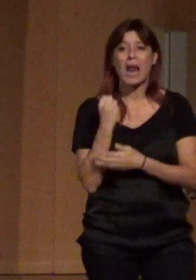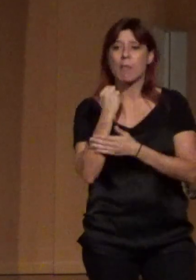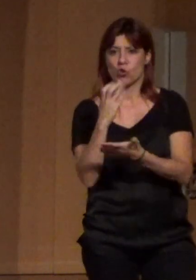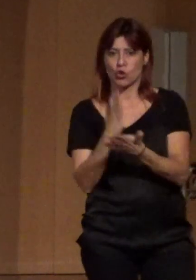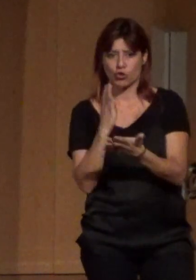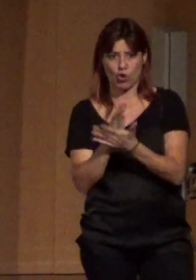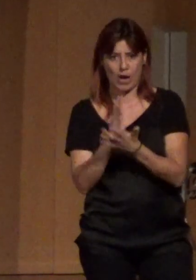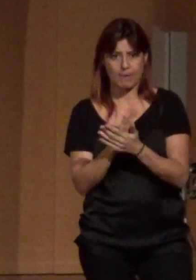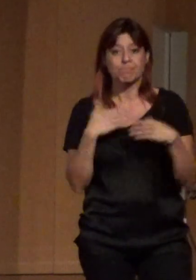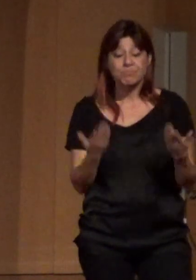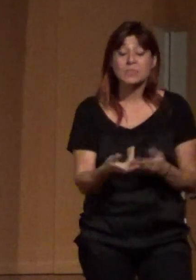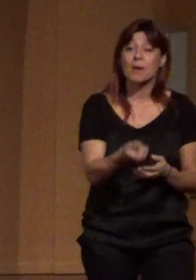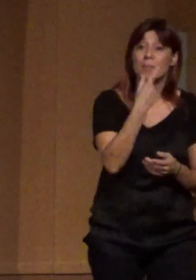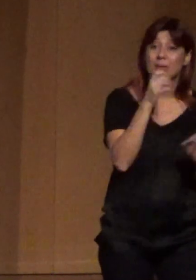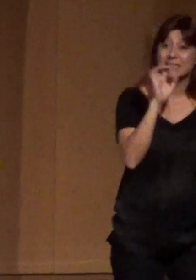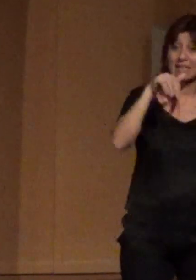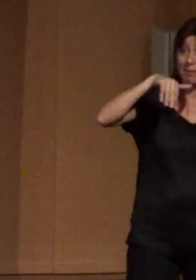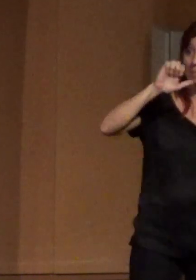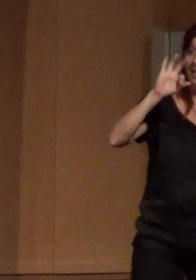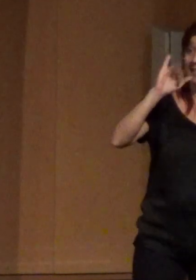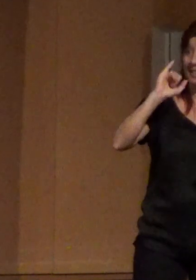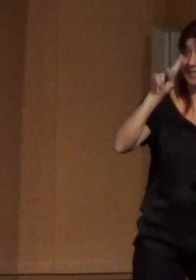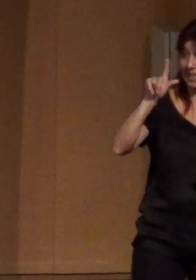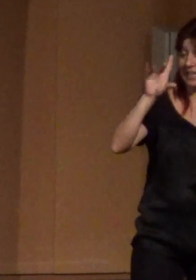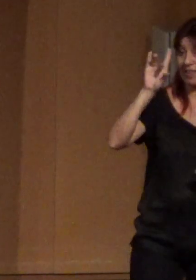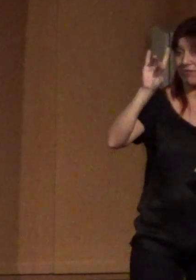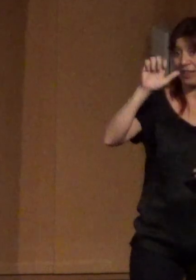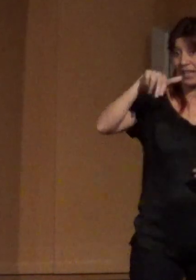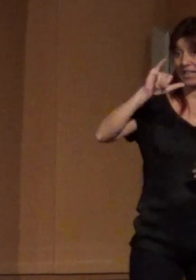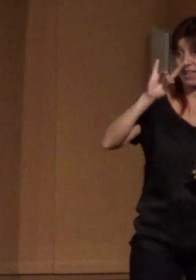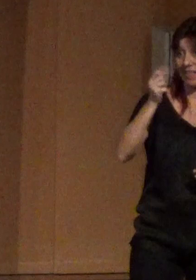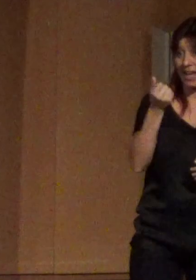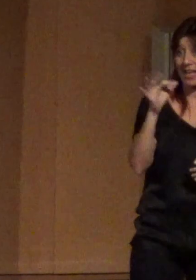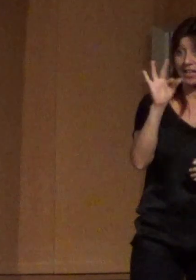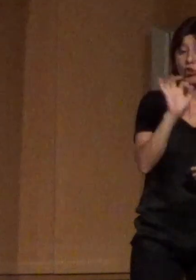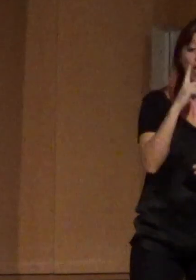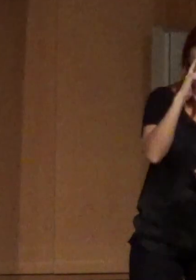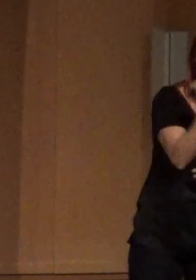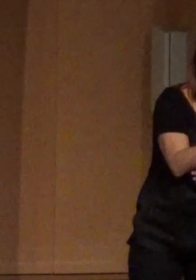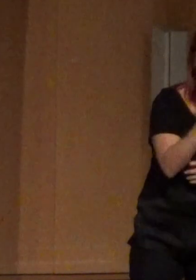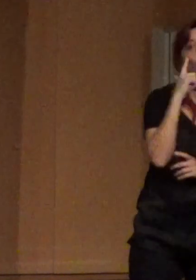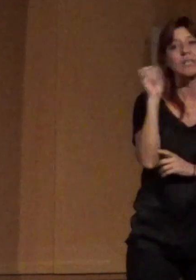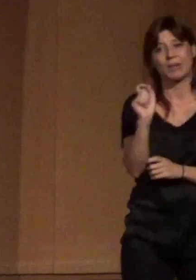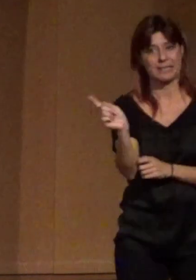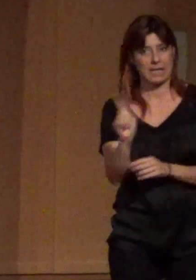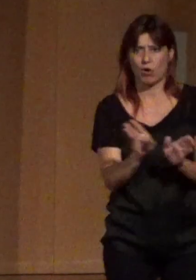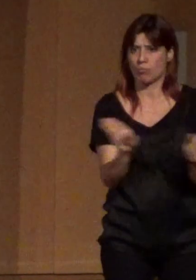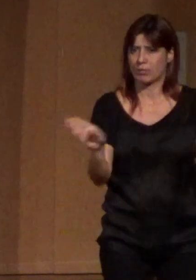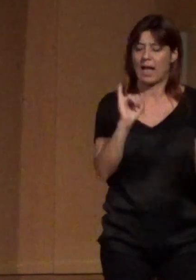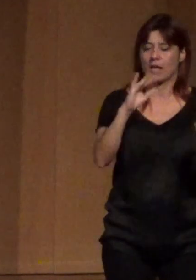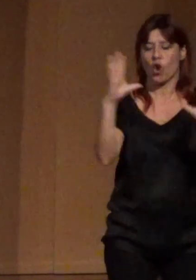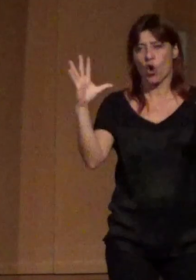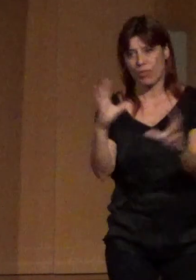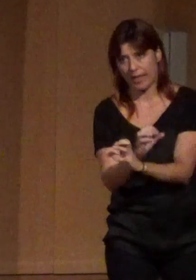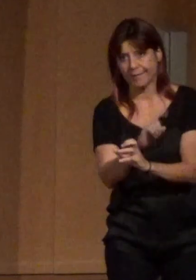escolar. Farmacológico, metilfenidato, psicoestimulantes y no estimulantes. Todo el mundo conoce los Rubifen, Concepta, todos esos. Ahora ha